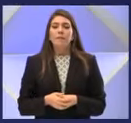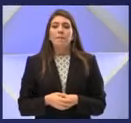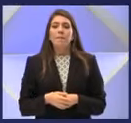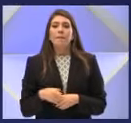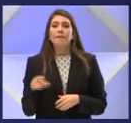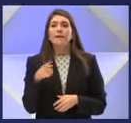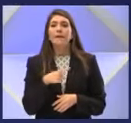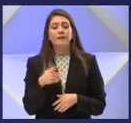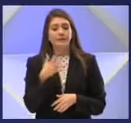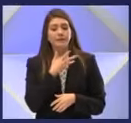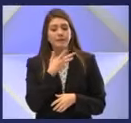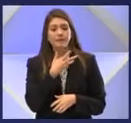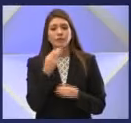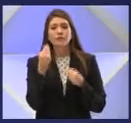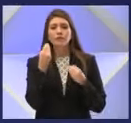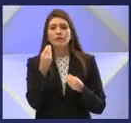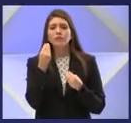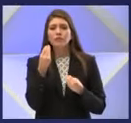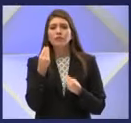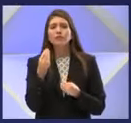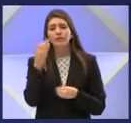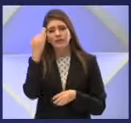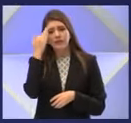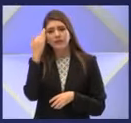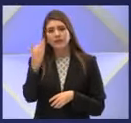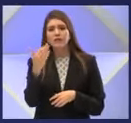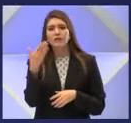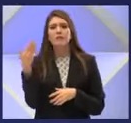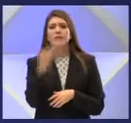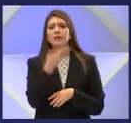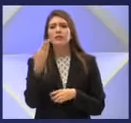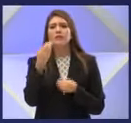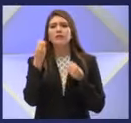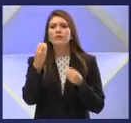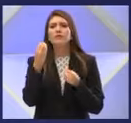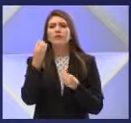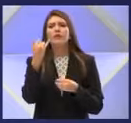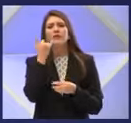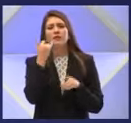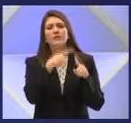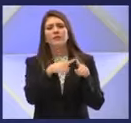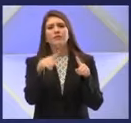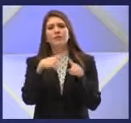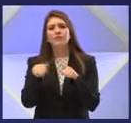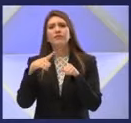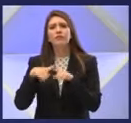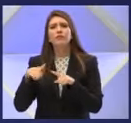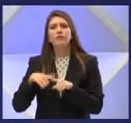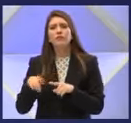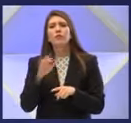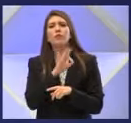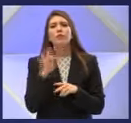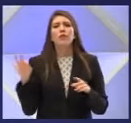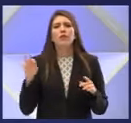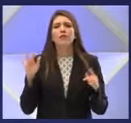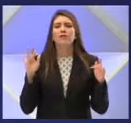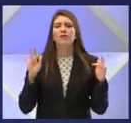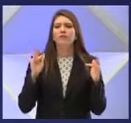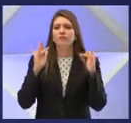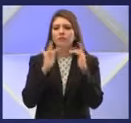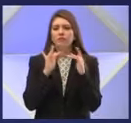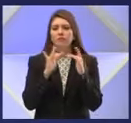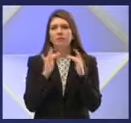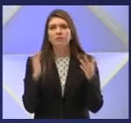en una demanda de dispositivos posible esa conexión de